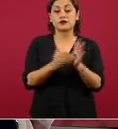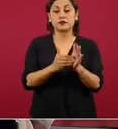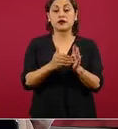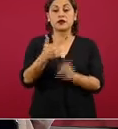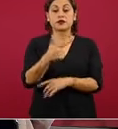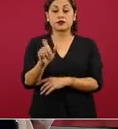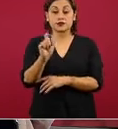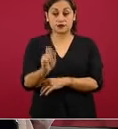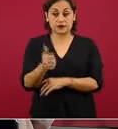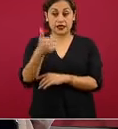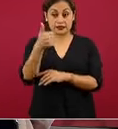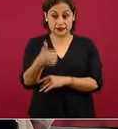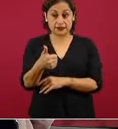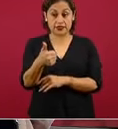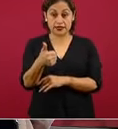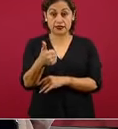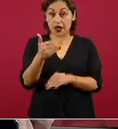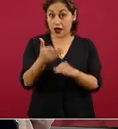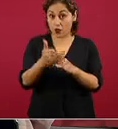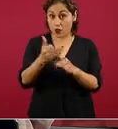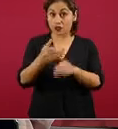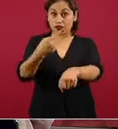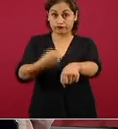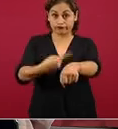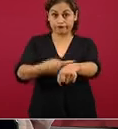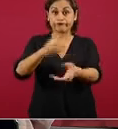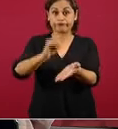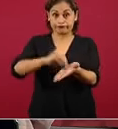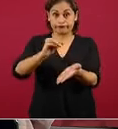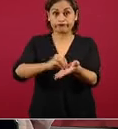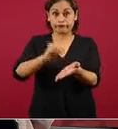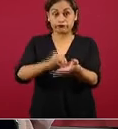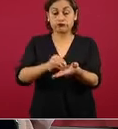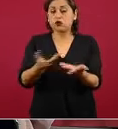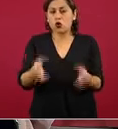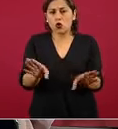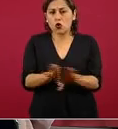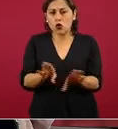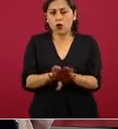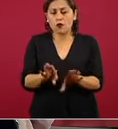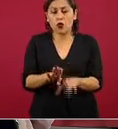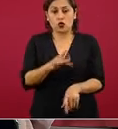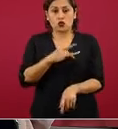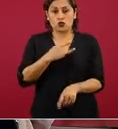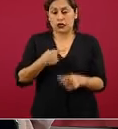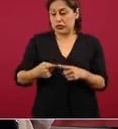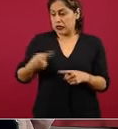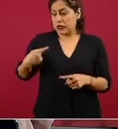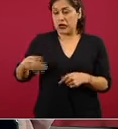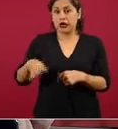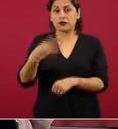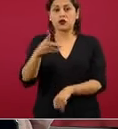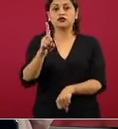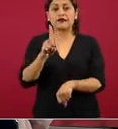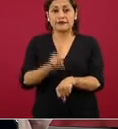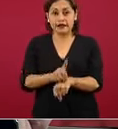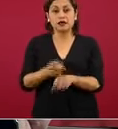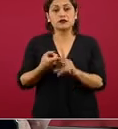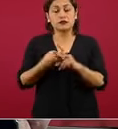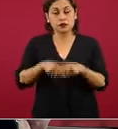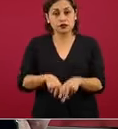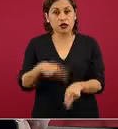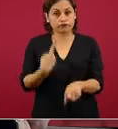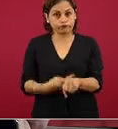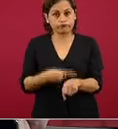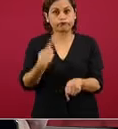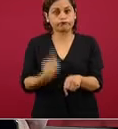68,726 casos que consideramos activos? Es decir, que iniciaron con síntomas en los últimos 14 días. Y si recuerdan, habíamos